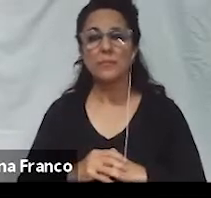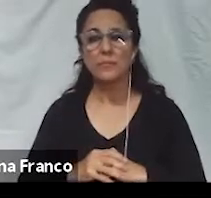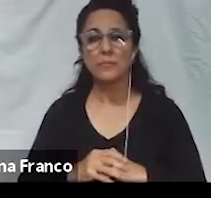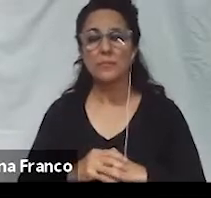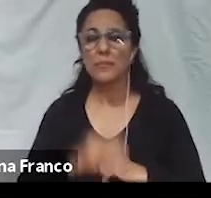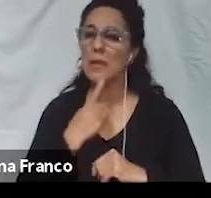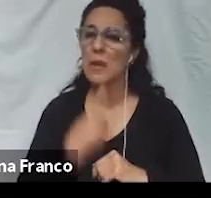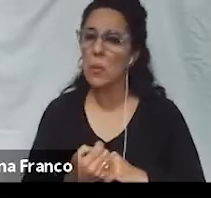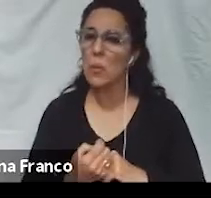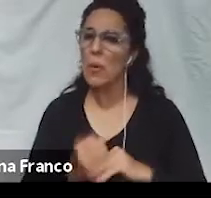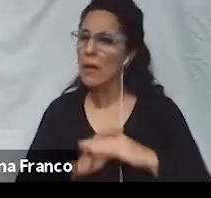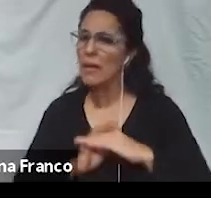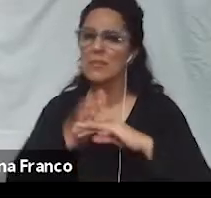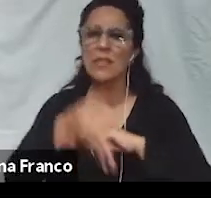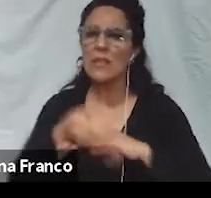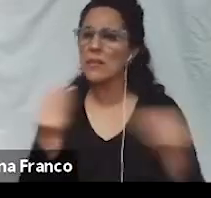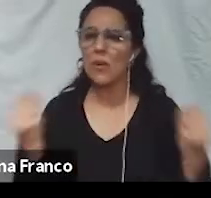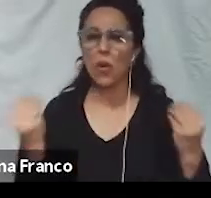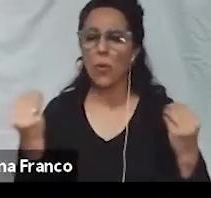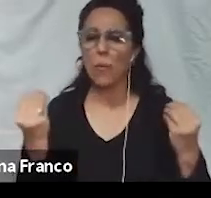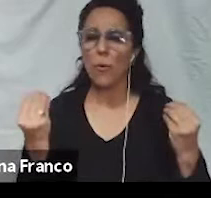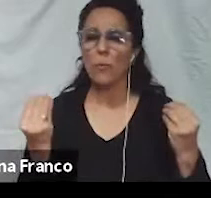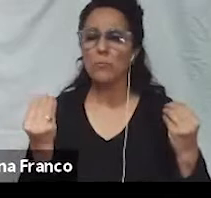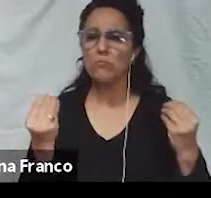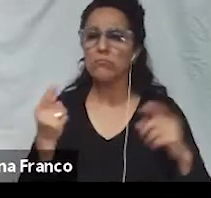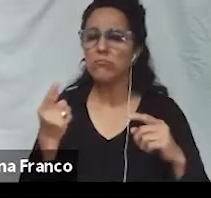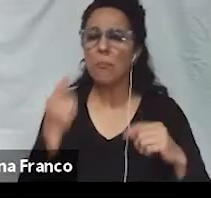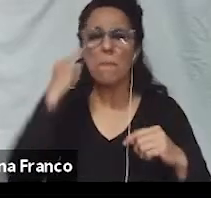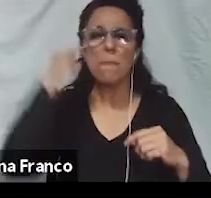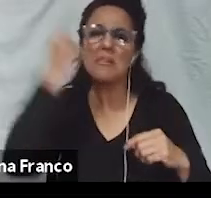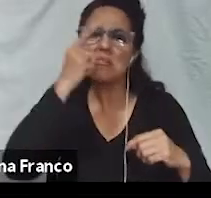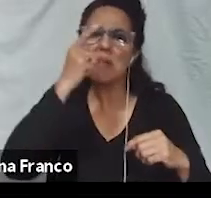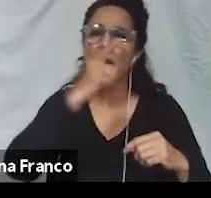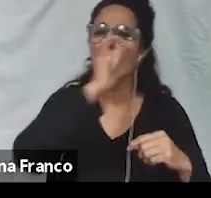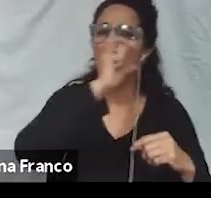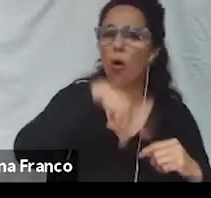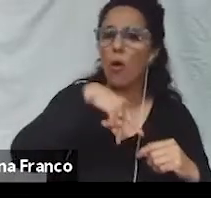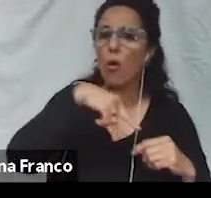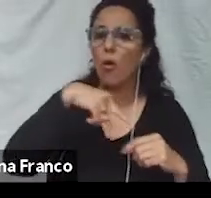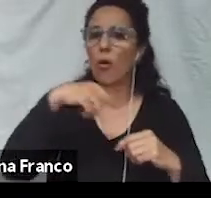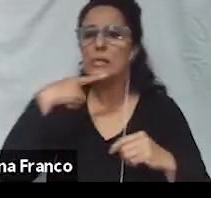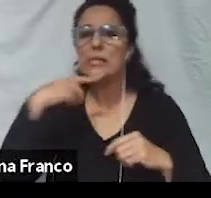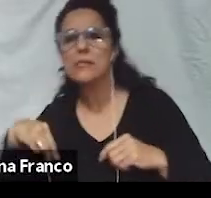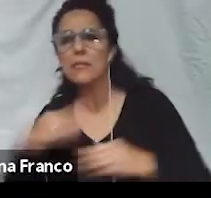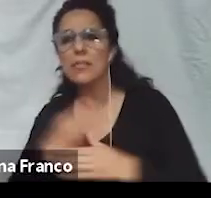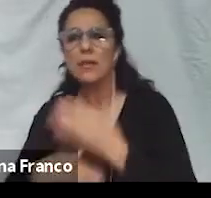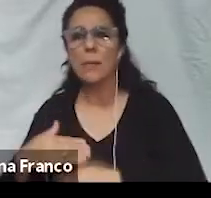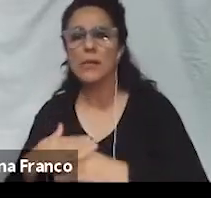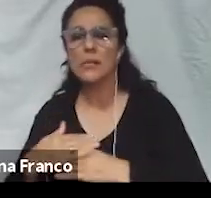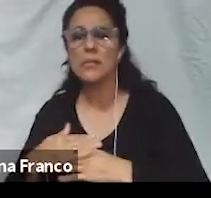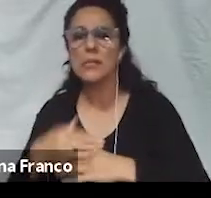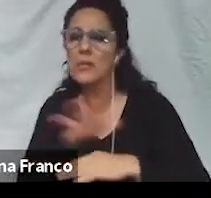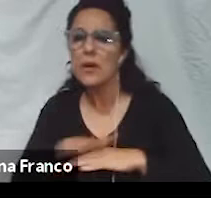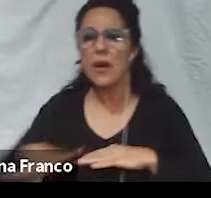tomar en cuenta cómo va a acceder cada persona sin importar si tiene o no tiene discapacidad, o el lugar en el que se encuentre, o